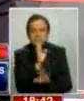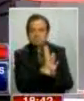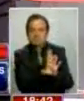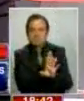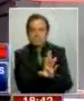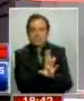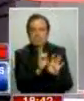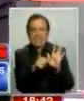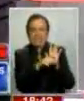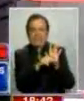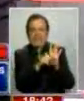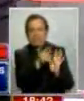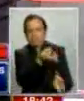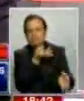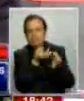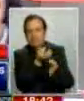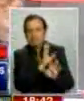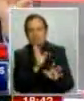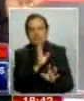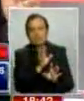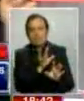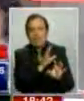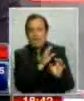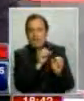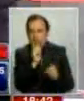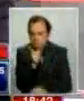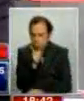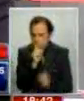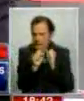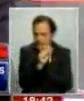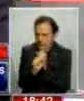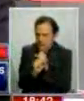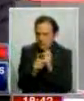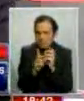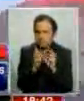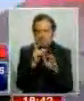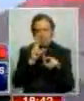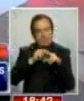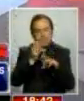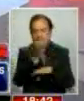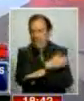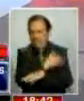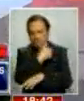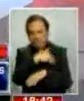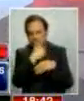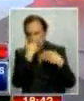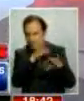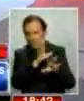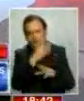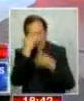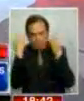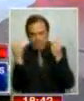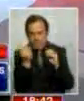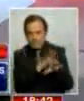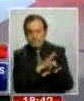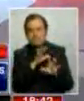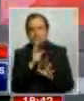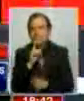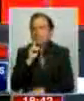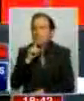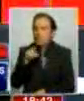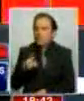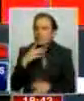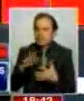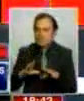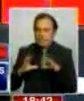las amenazas, yo creo que tiene que ver más con el pasado. Ministro, y en esa lógica de las amenazas,